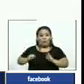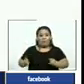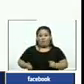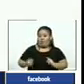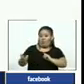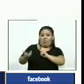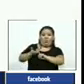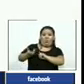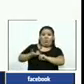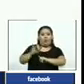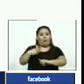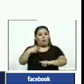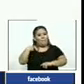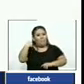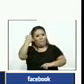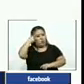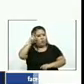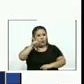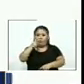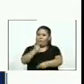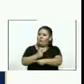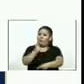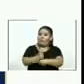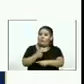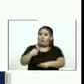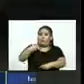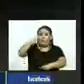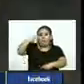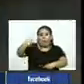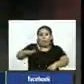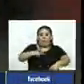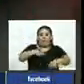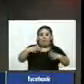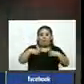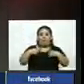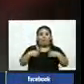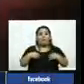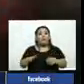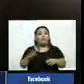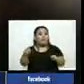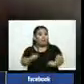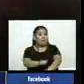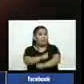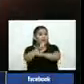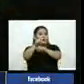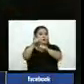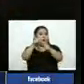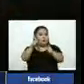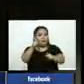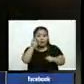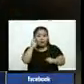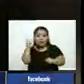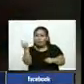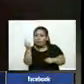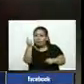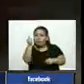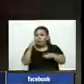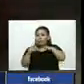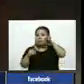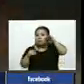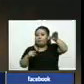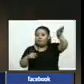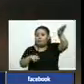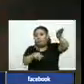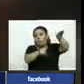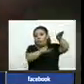esta retención que consideró irregular y que ponía en riesgo su vida. En la mañana fue evacuado en una avioneta de vuelta hacia Santa